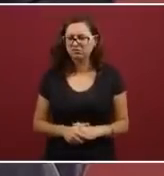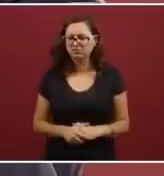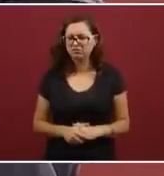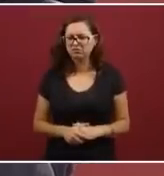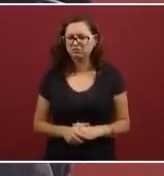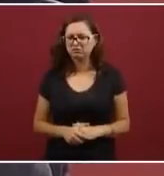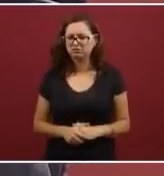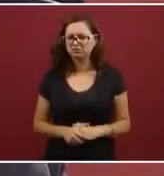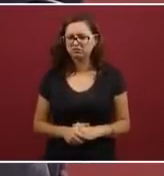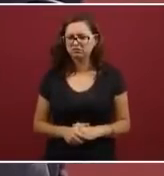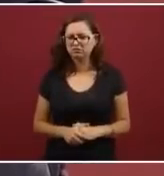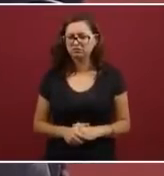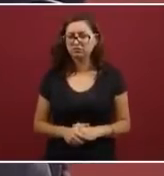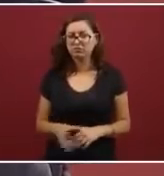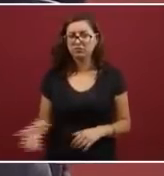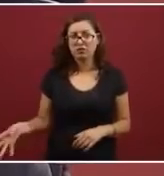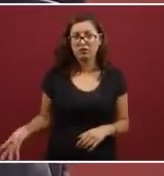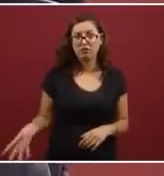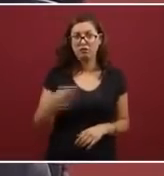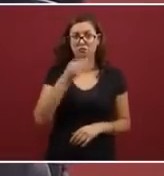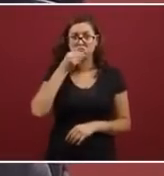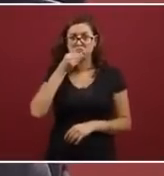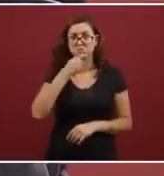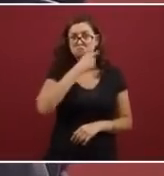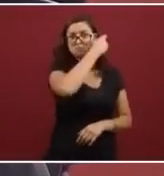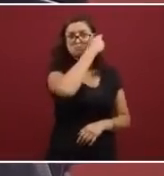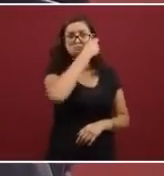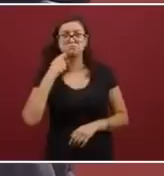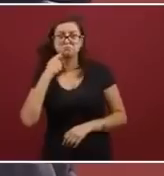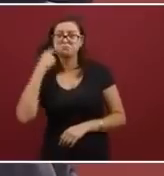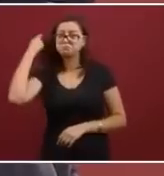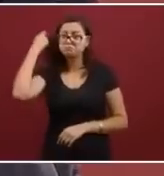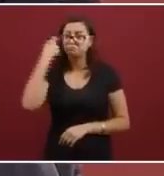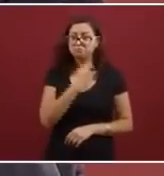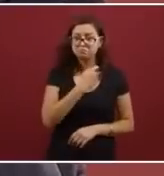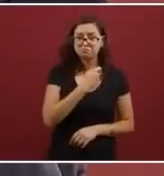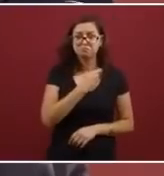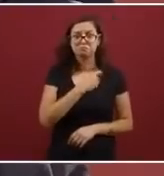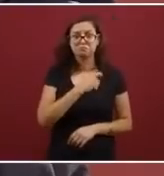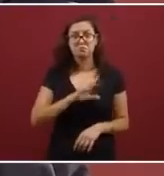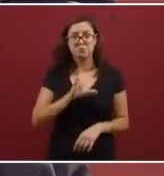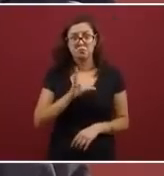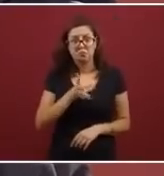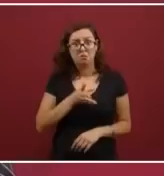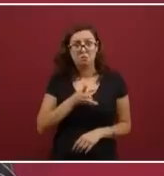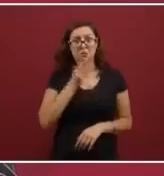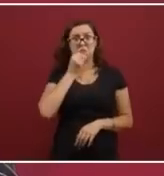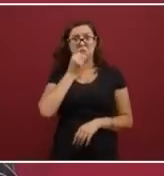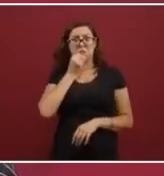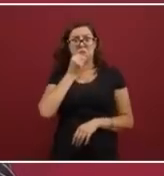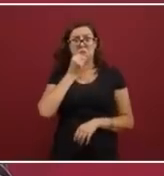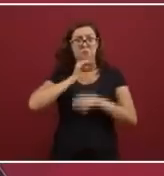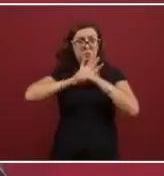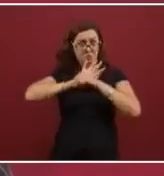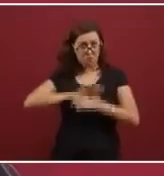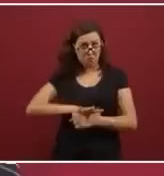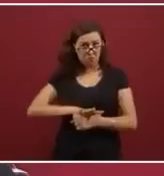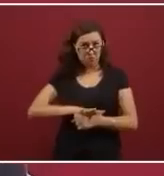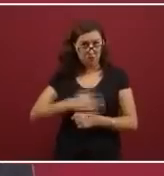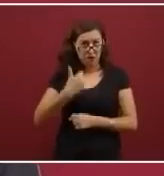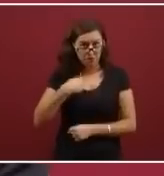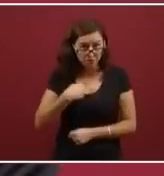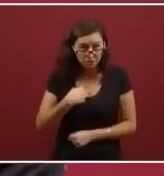limón que vayan a callar y ya no voy a poder hablar este